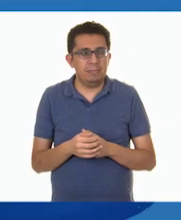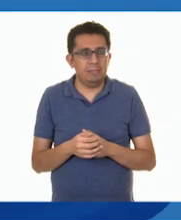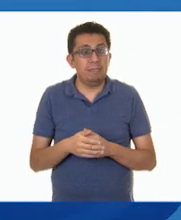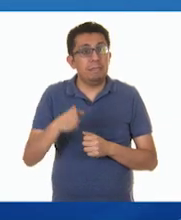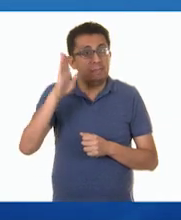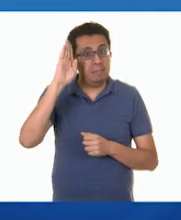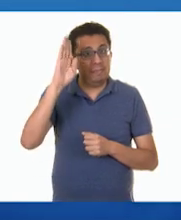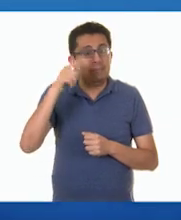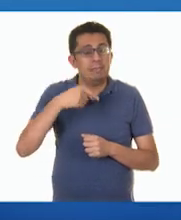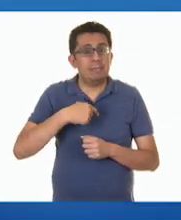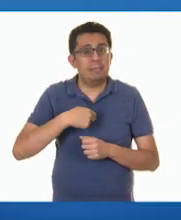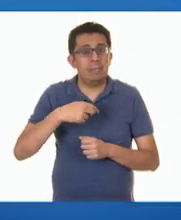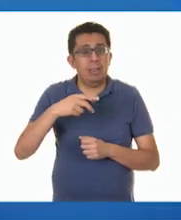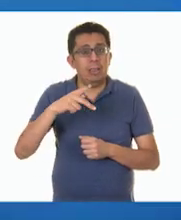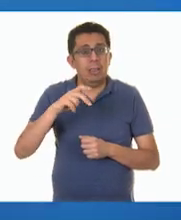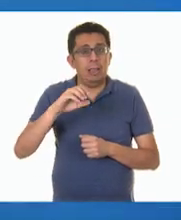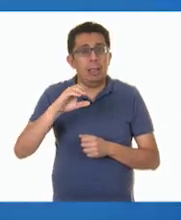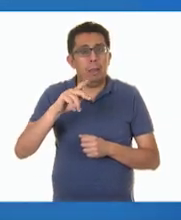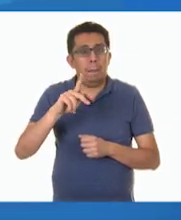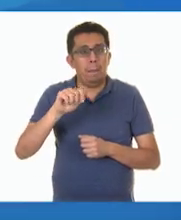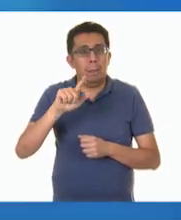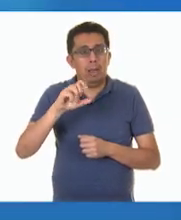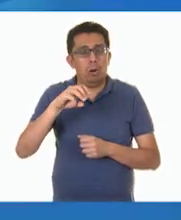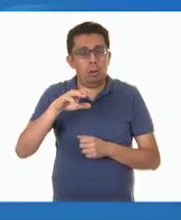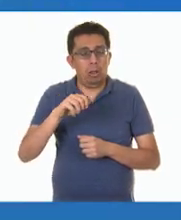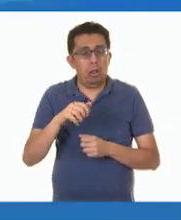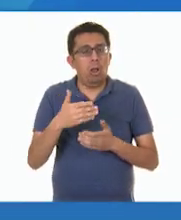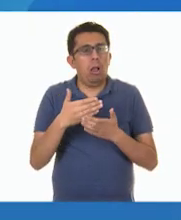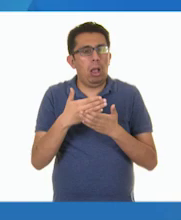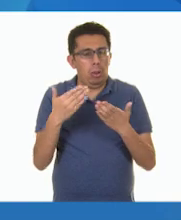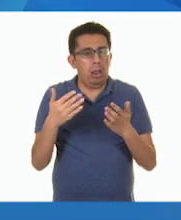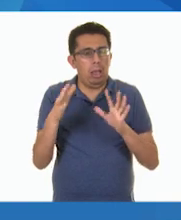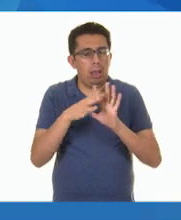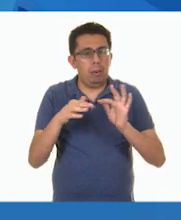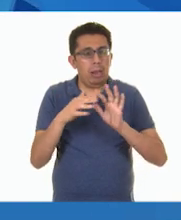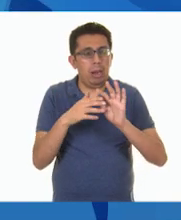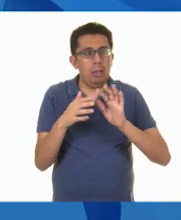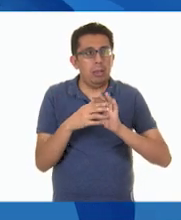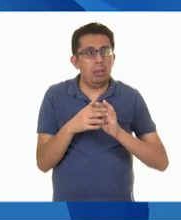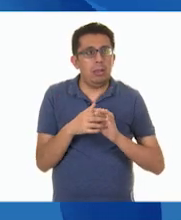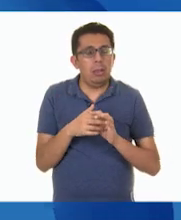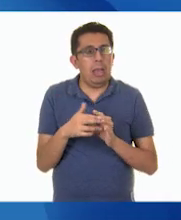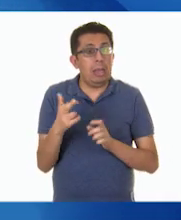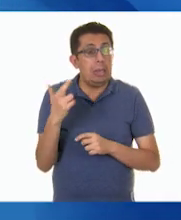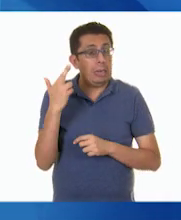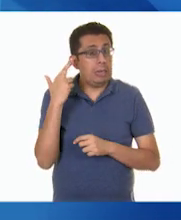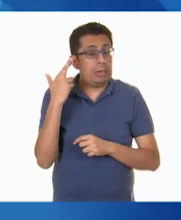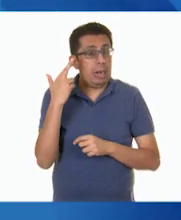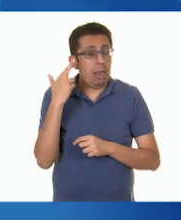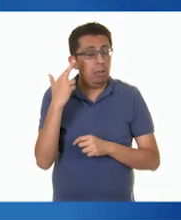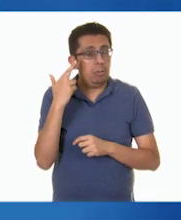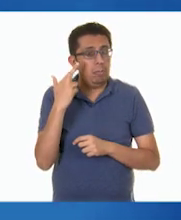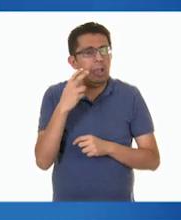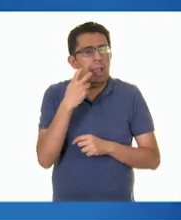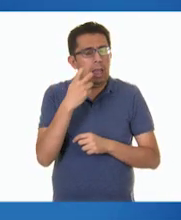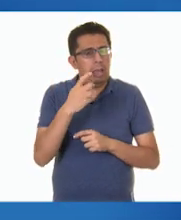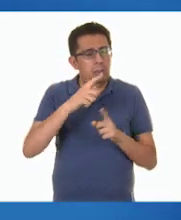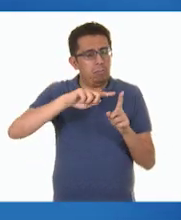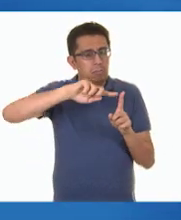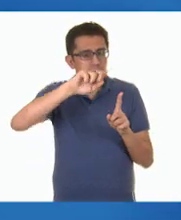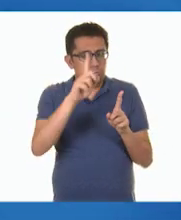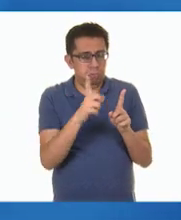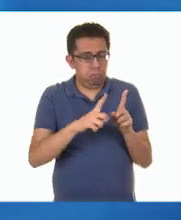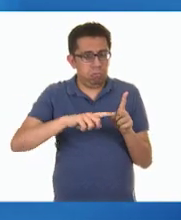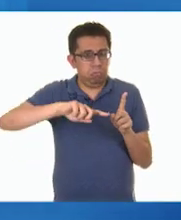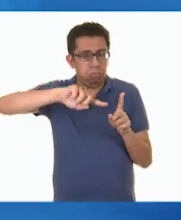Hola, soy Paloma y hoy les voy a hablar acerca de la radio de onda corta. En estas frecuencias, las ondas